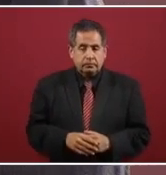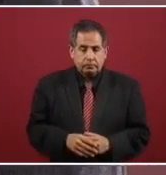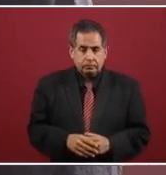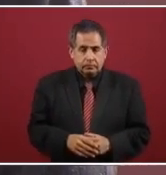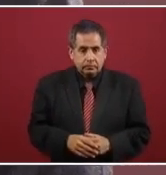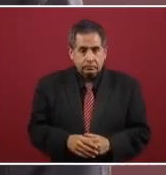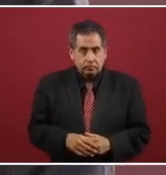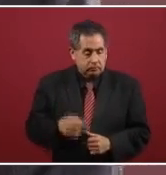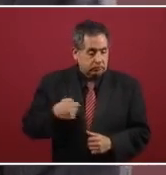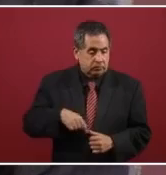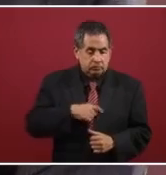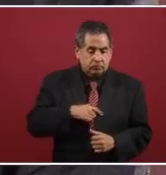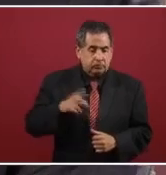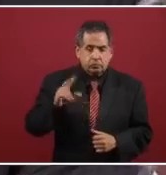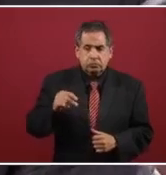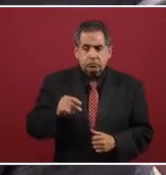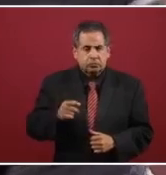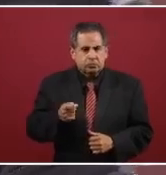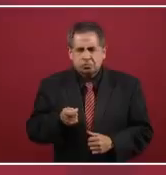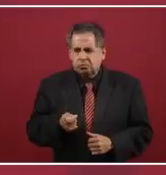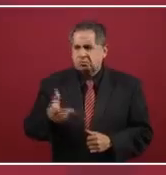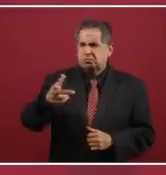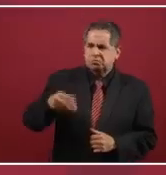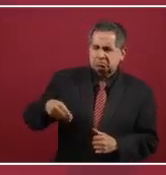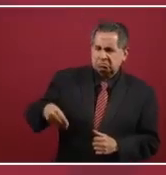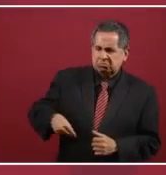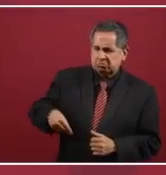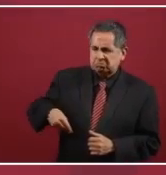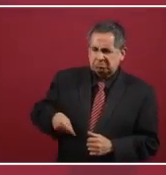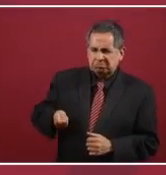no hemos nosotros culpado